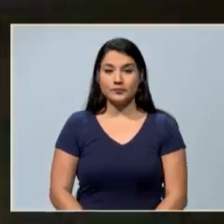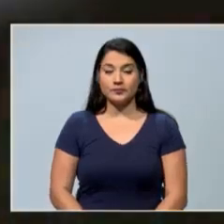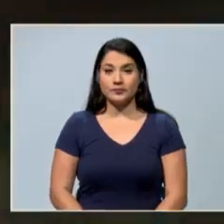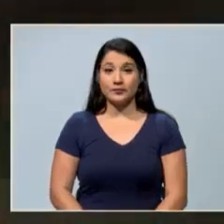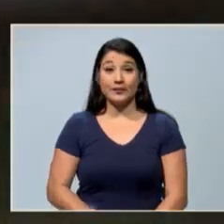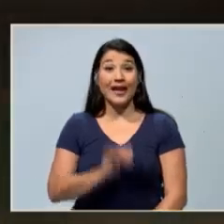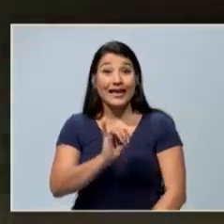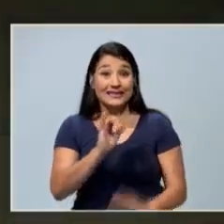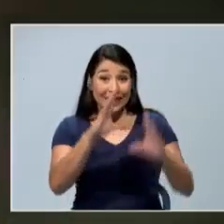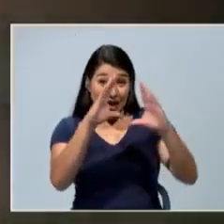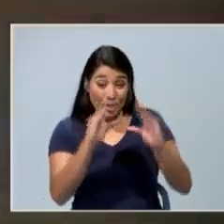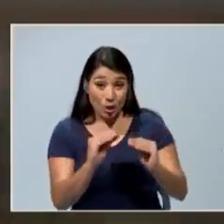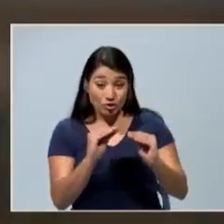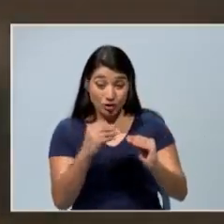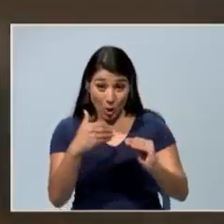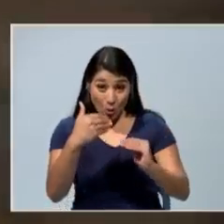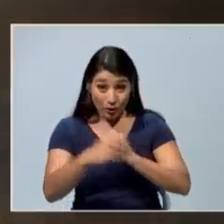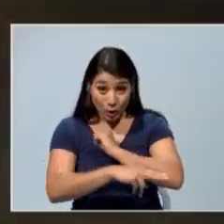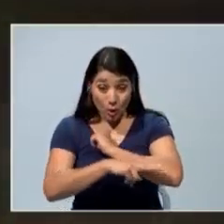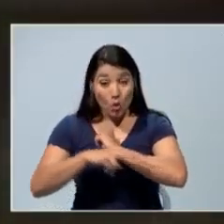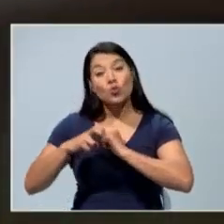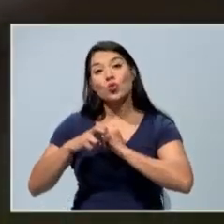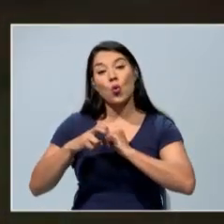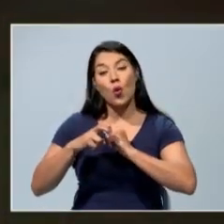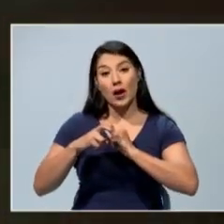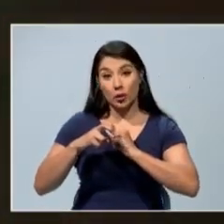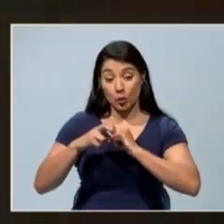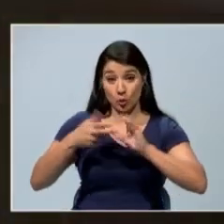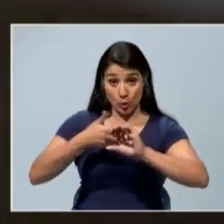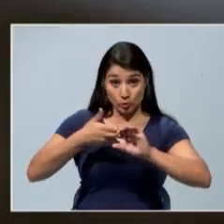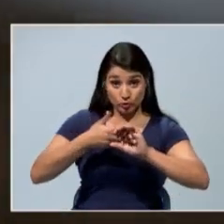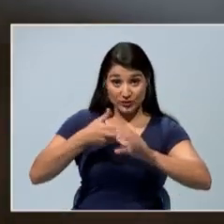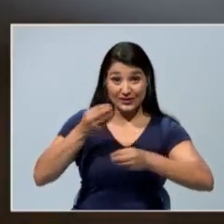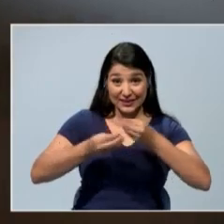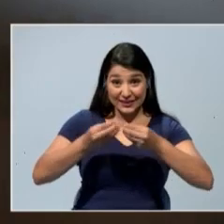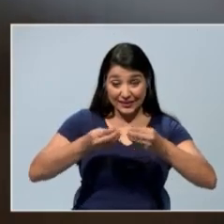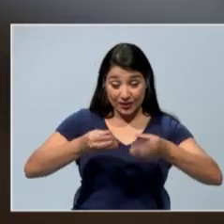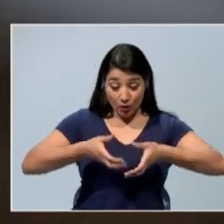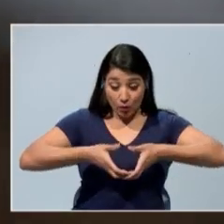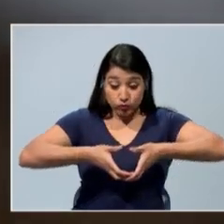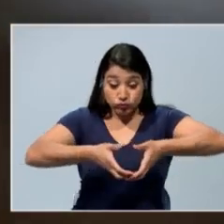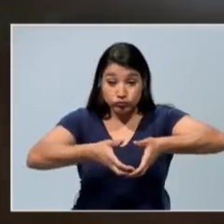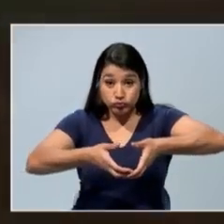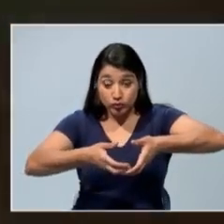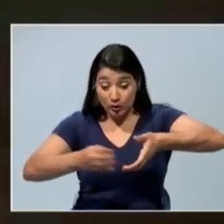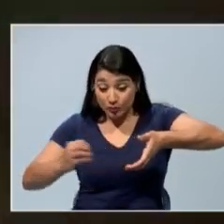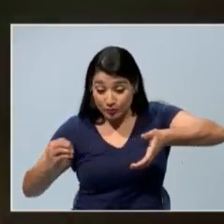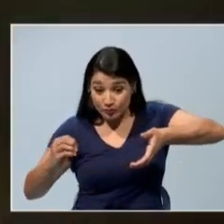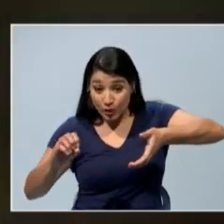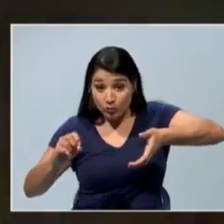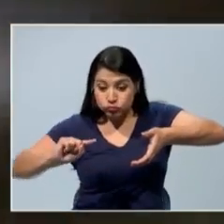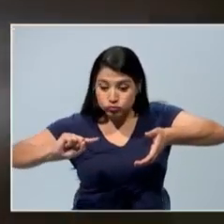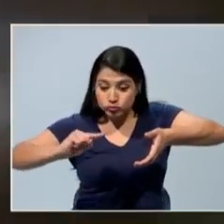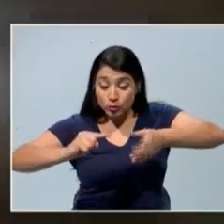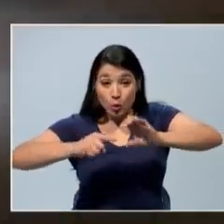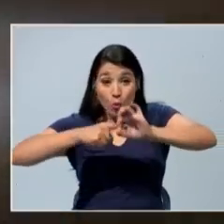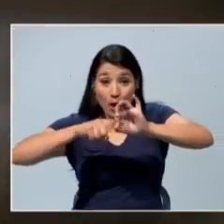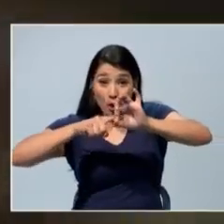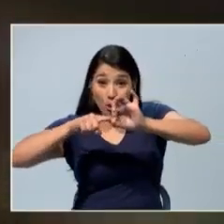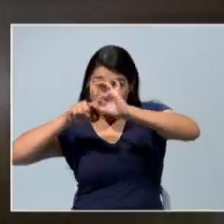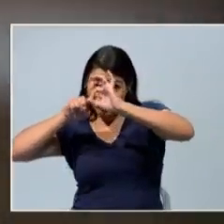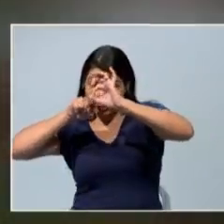Esa noche, durante uno de los robos al poliducto de Recope, provocó un derrame de combustible y contaminó el sitio de donde la empresa